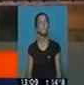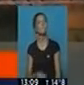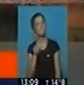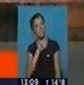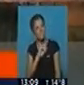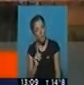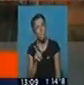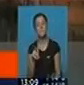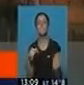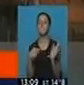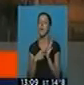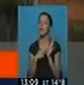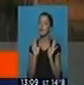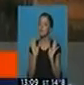yo